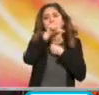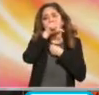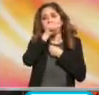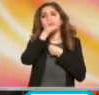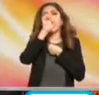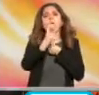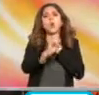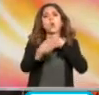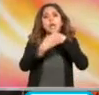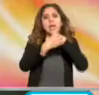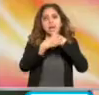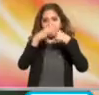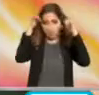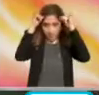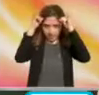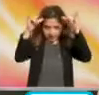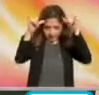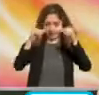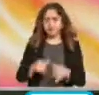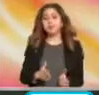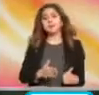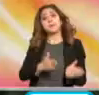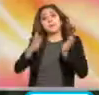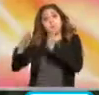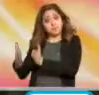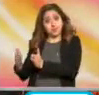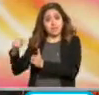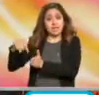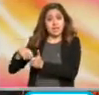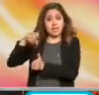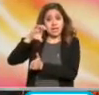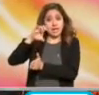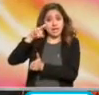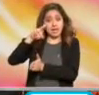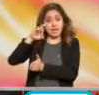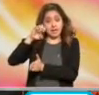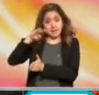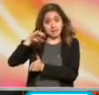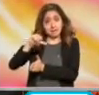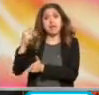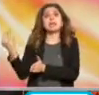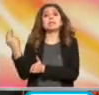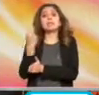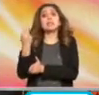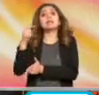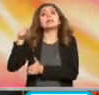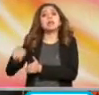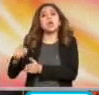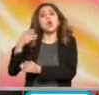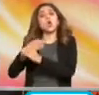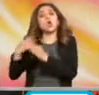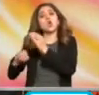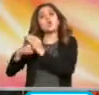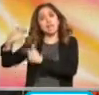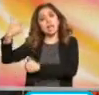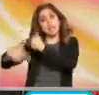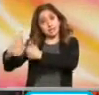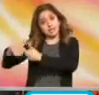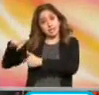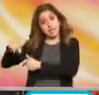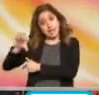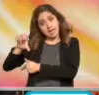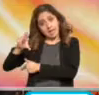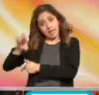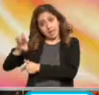cualquier tipo de caldo. Y la crema parte de una base láctea, que es precisamente crema, como su nombre lo dice. Ok. Básicamente